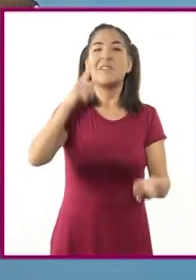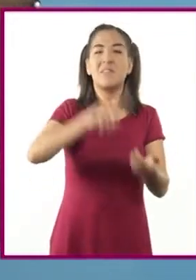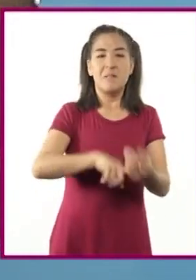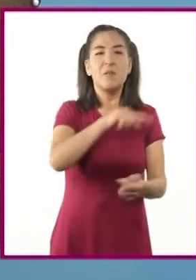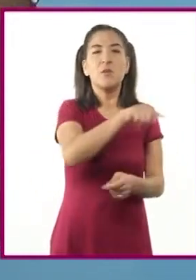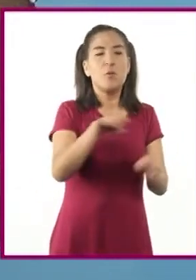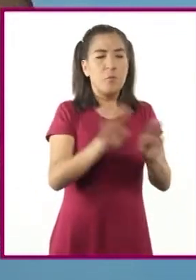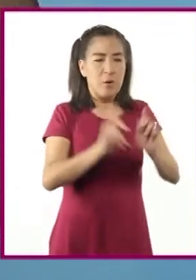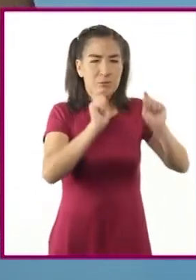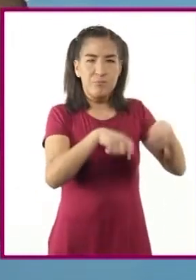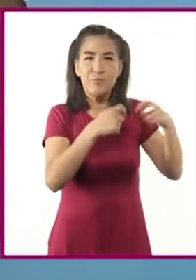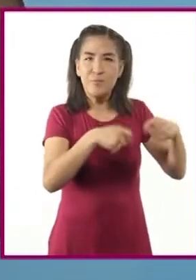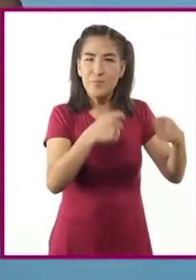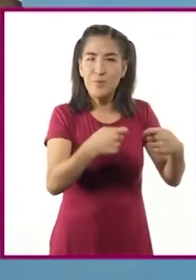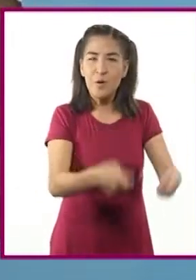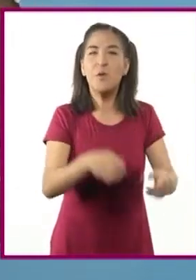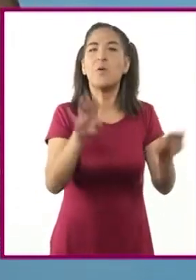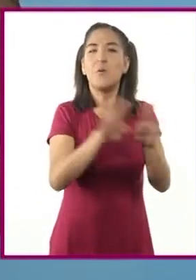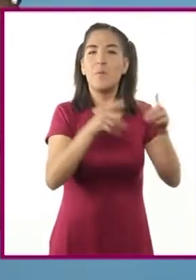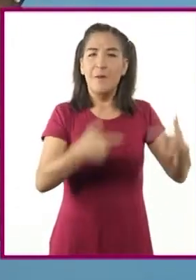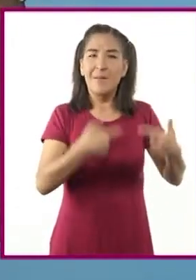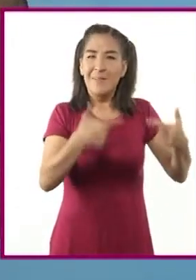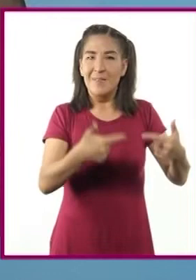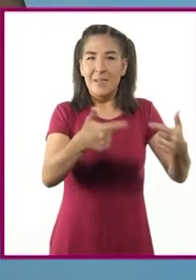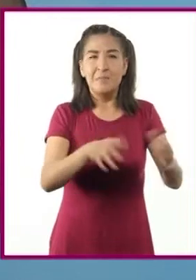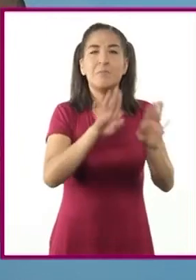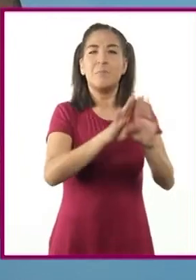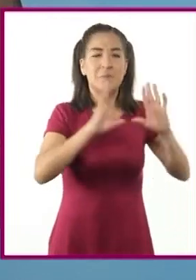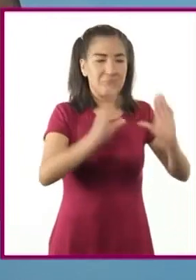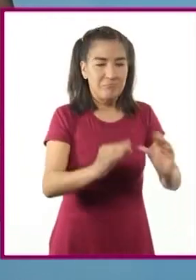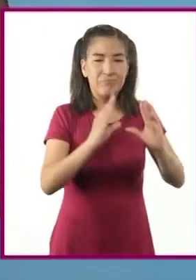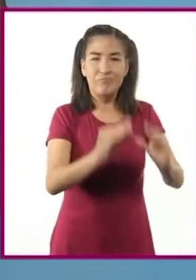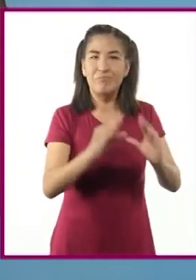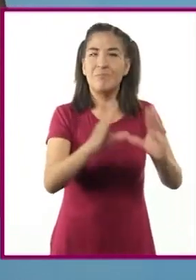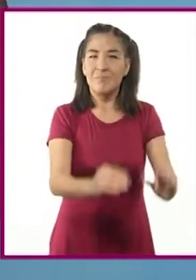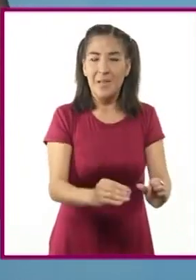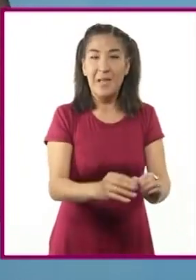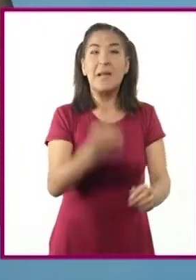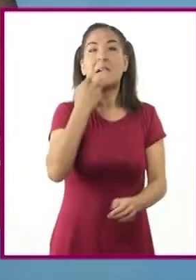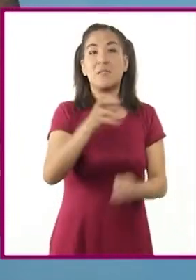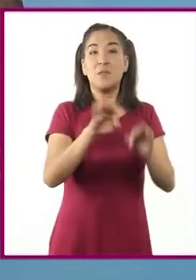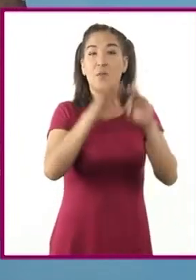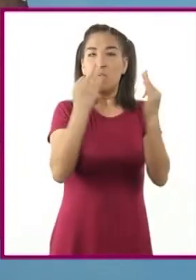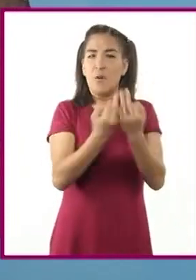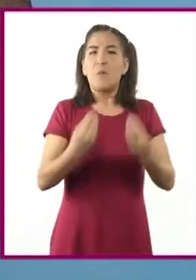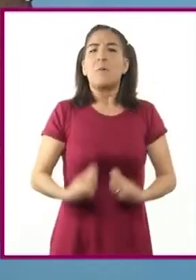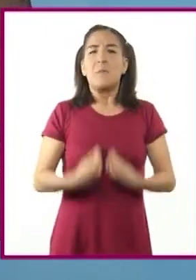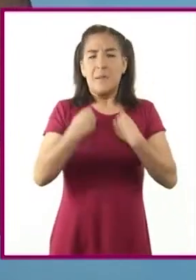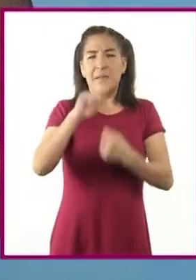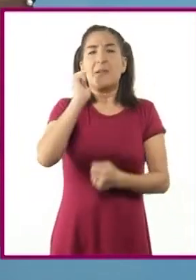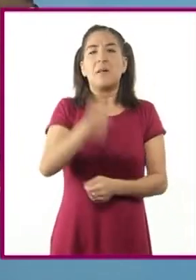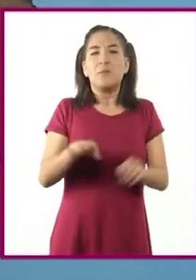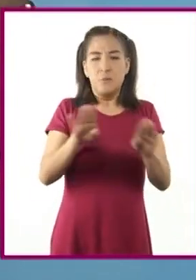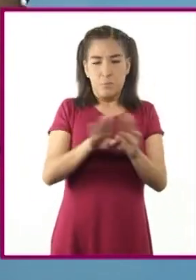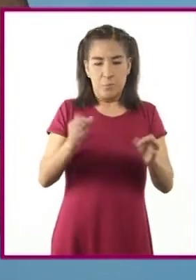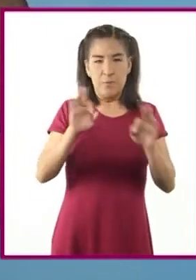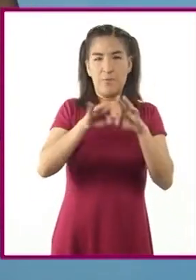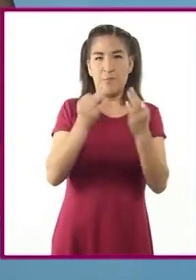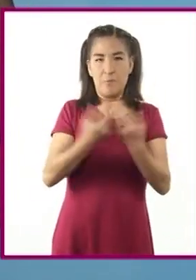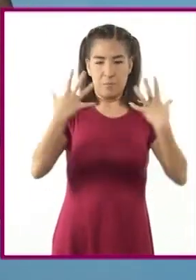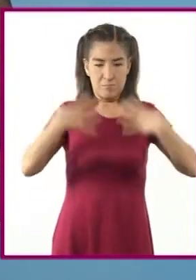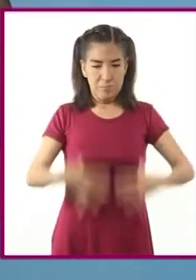su forma de vida de generación en generación. La forma de vida se refiere a la forma en que